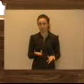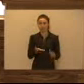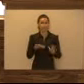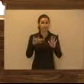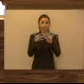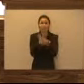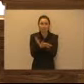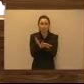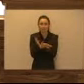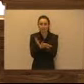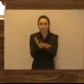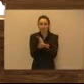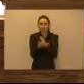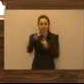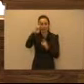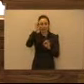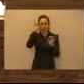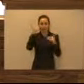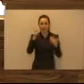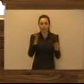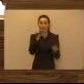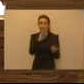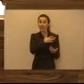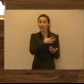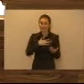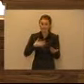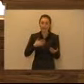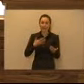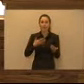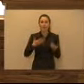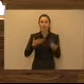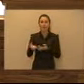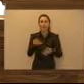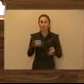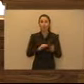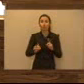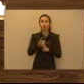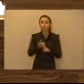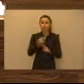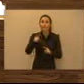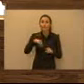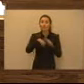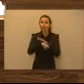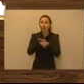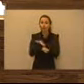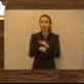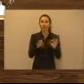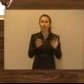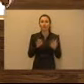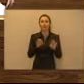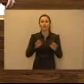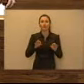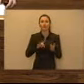y algo completamente irracional si se quiere abordar con solvencia la gestión del sistema sanitario.